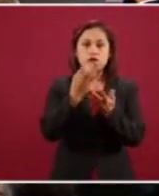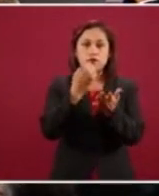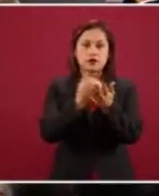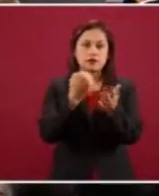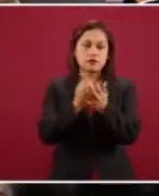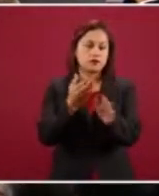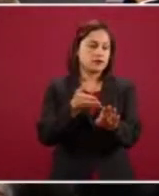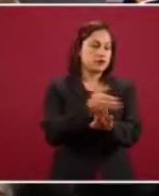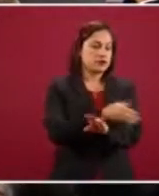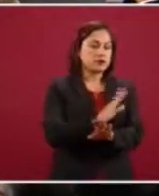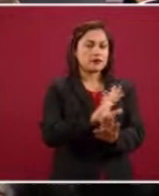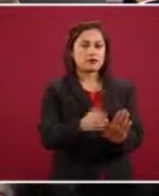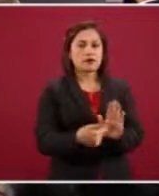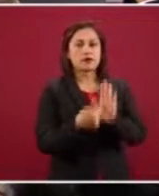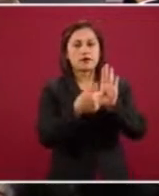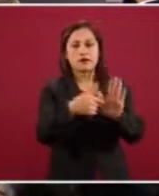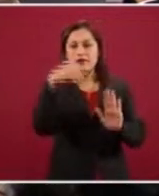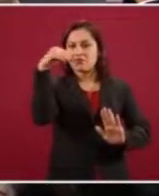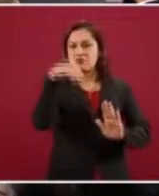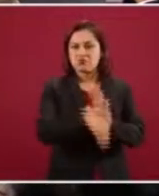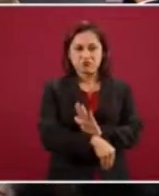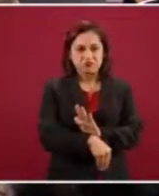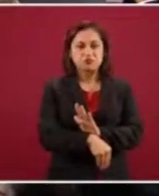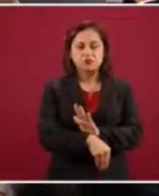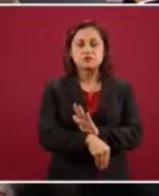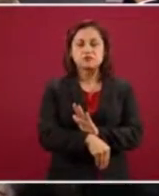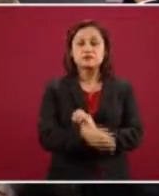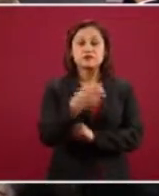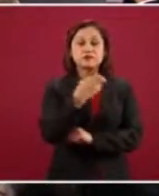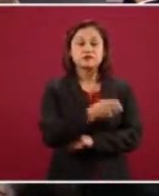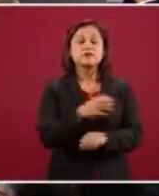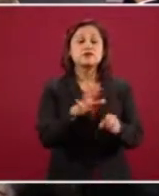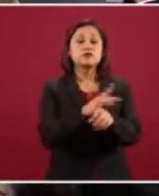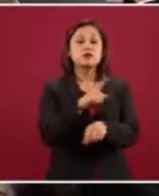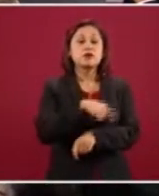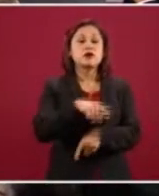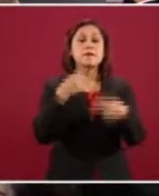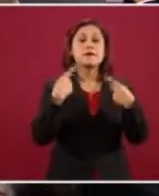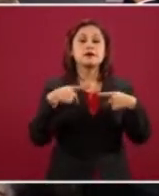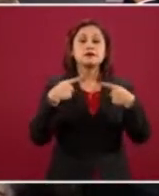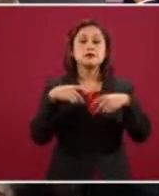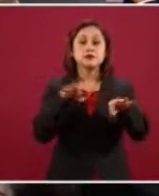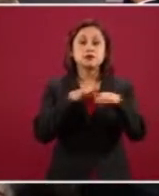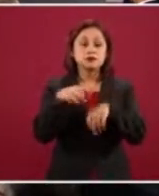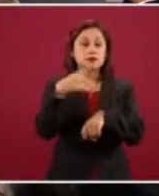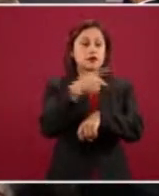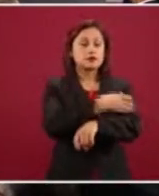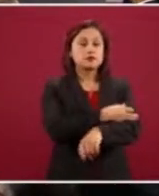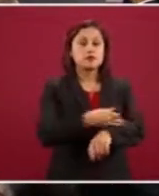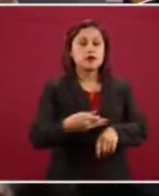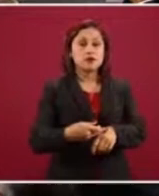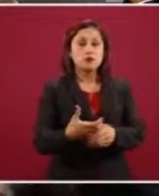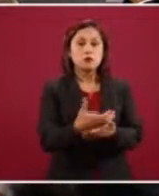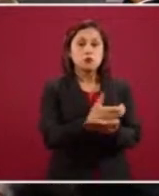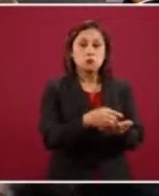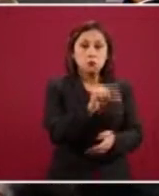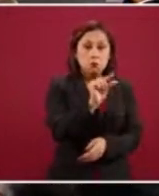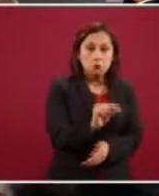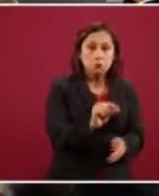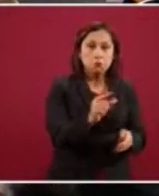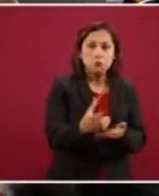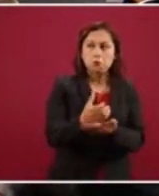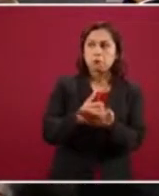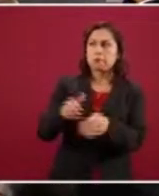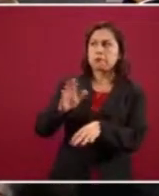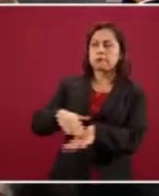fracaso, se dio a expensas del ingreso de los trabajadores y de sus familias. Lo que nos distingue